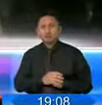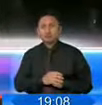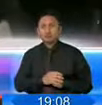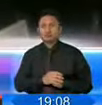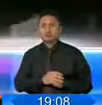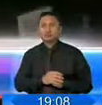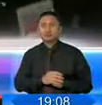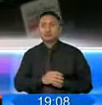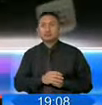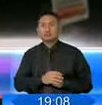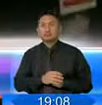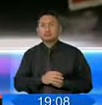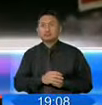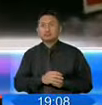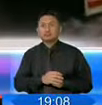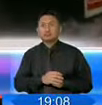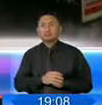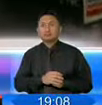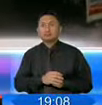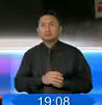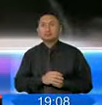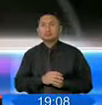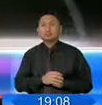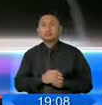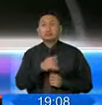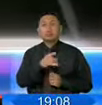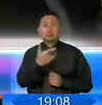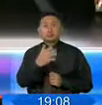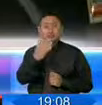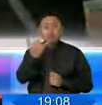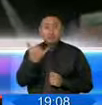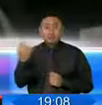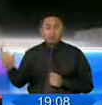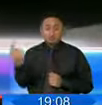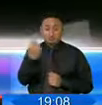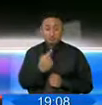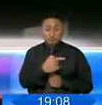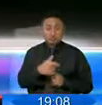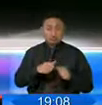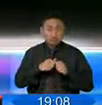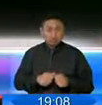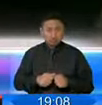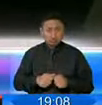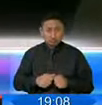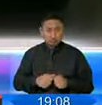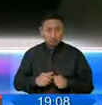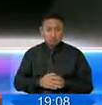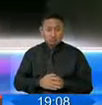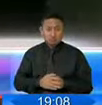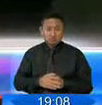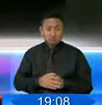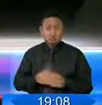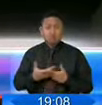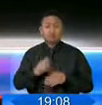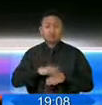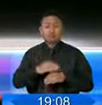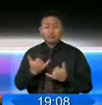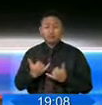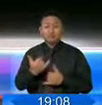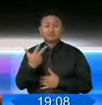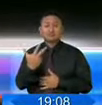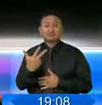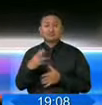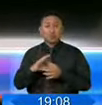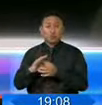noches. Cuéntenos, usted se ha acercado a esta vigilia, usted permanecerá aquí, esto en vista de este secuestro que han sufrido